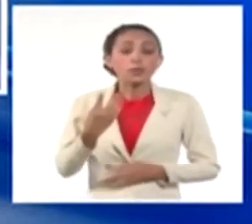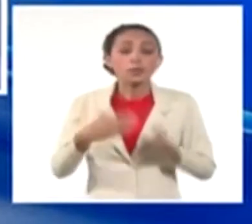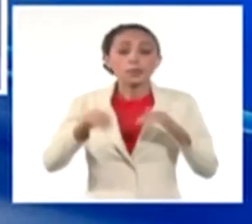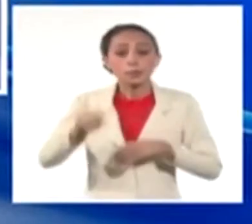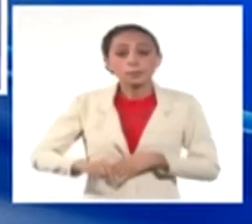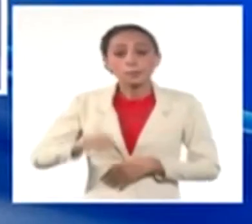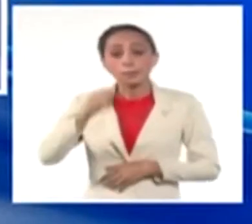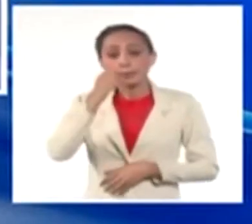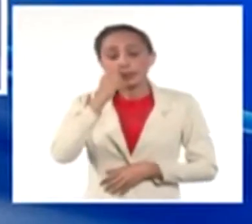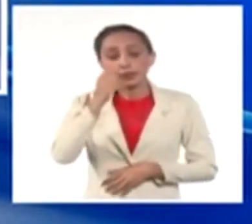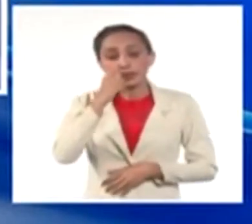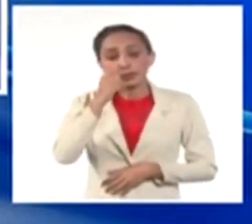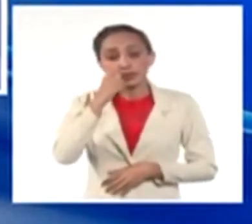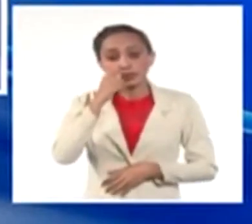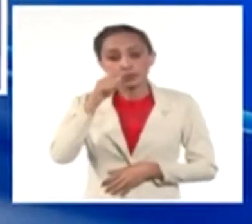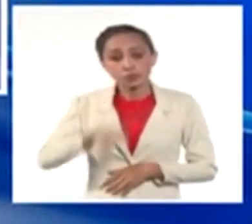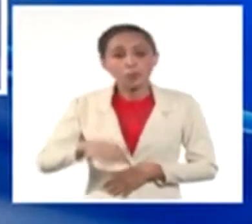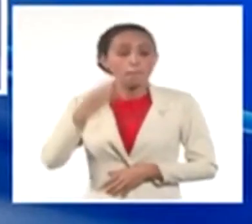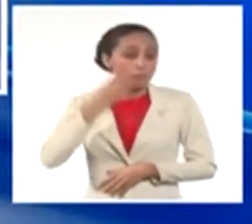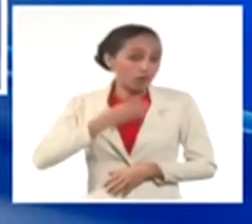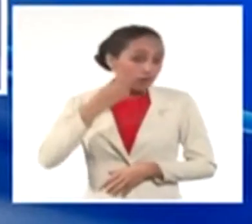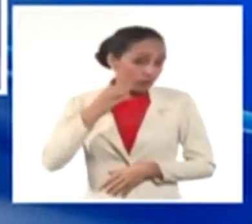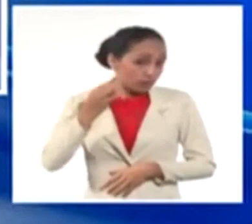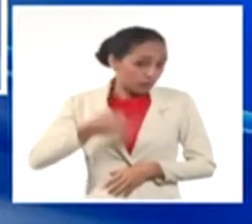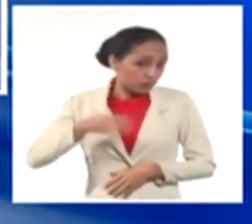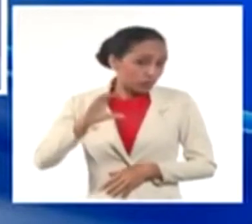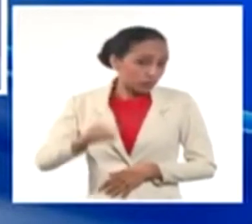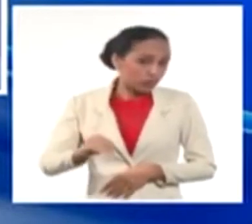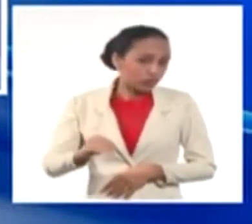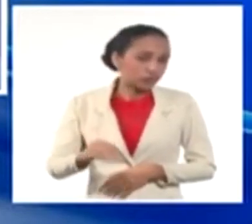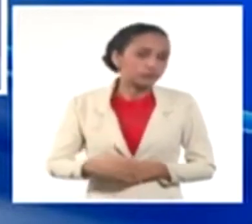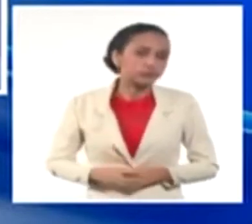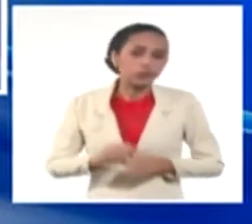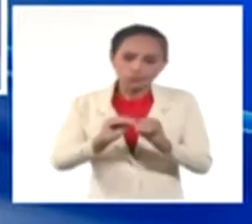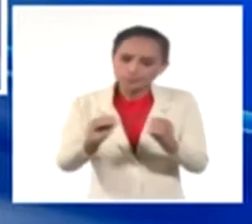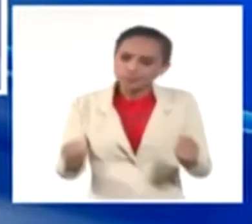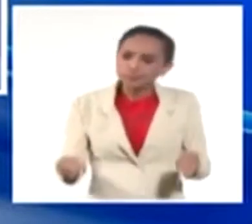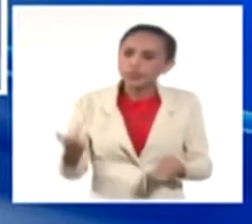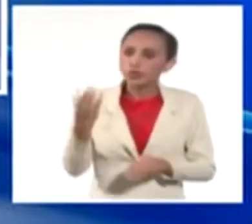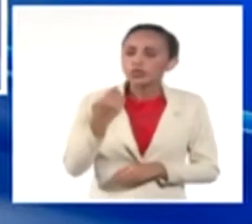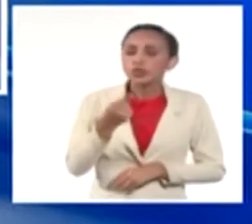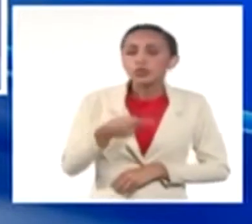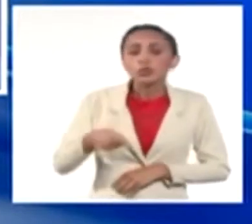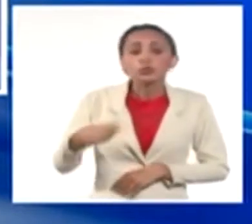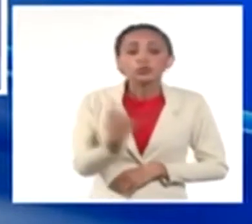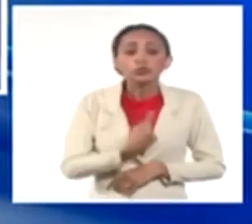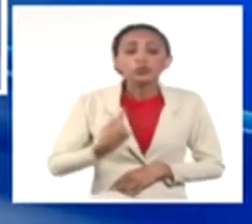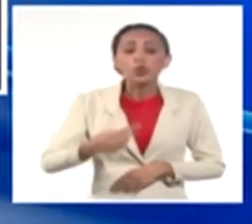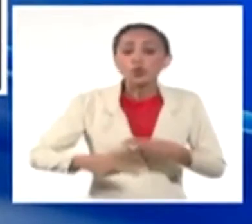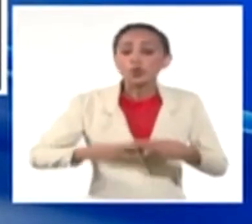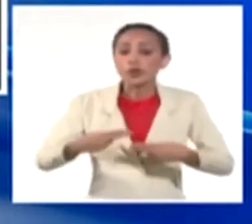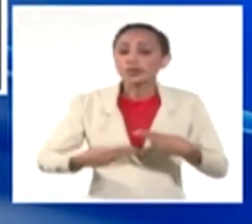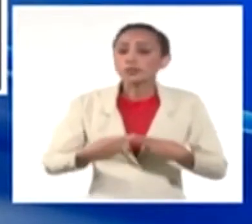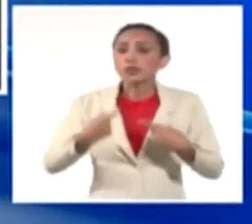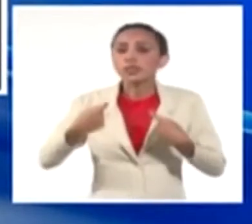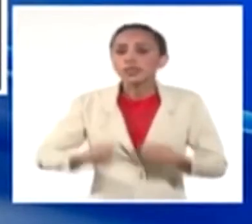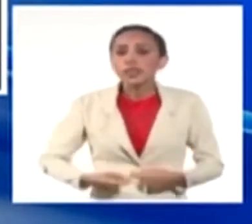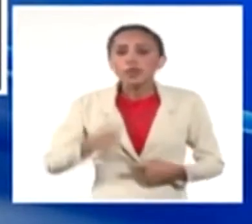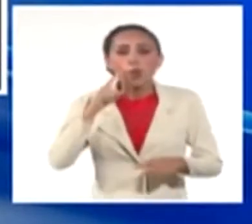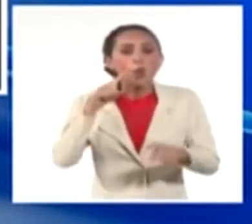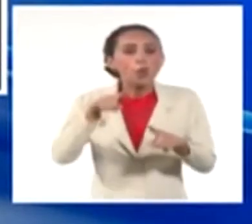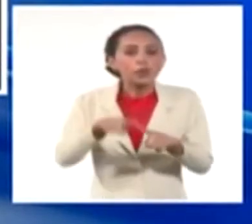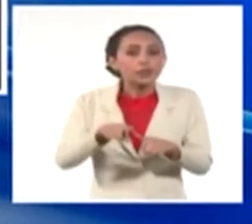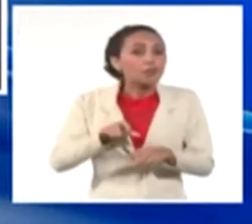República de Cuba, Manuel Marrero, cuando nos convocó a que todo lo que hagamos tiene que ser con un objetivo